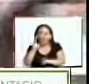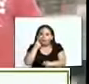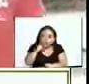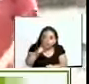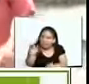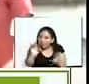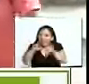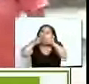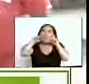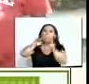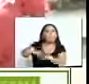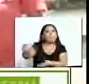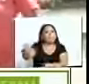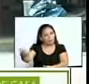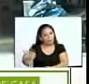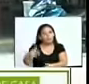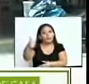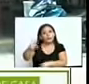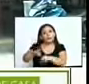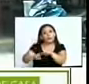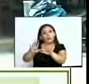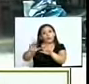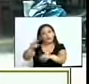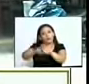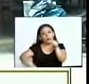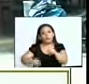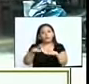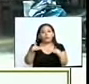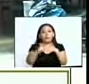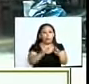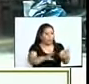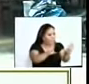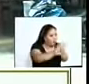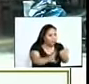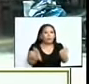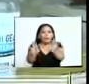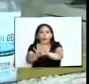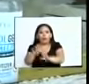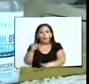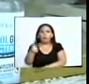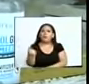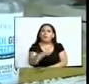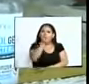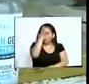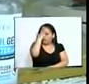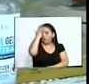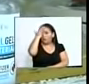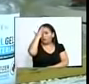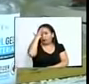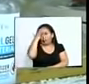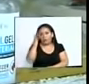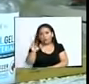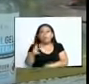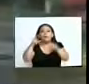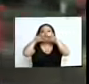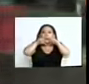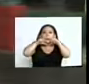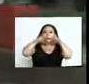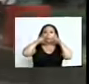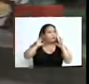ocuparan mascarilla. Además, el cierre preventivo de establecimientos. Los habitantes coinciden que el uso generalizado del tapabocas